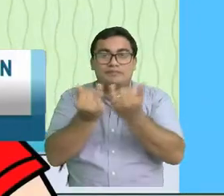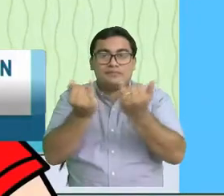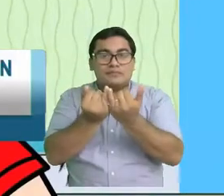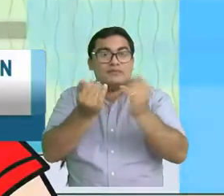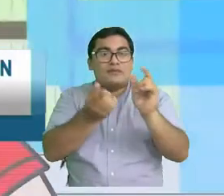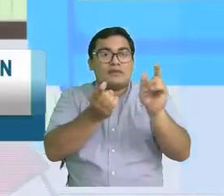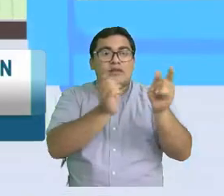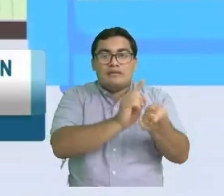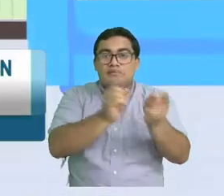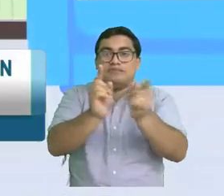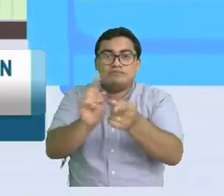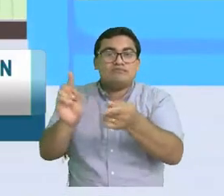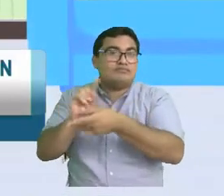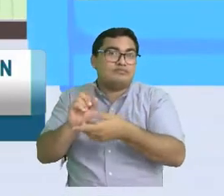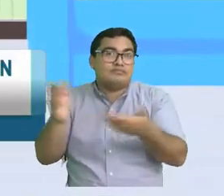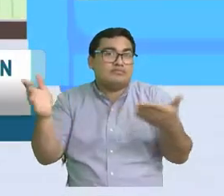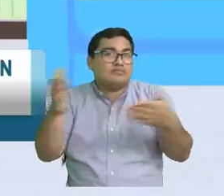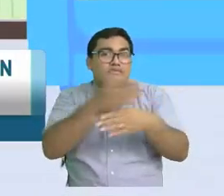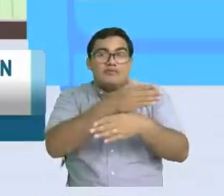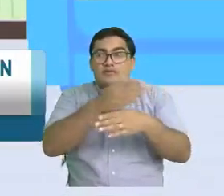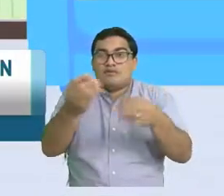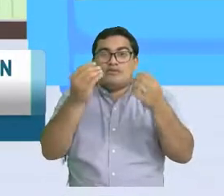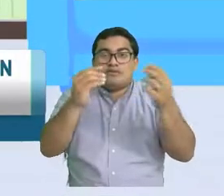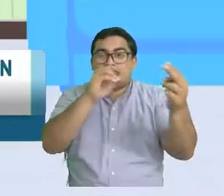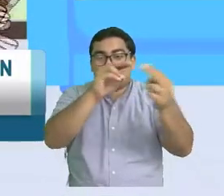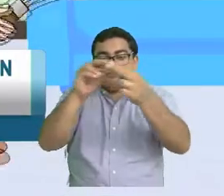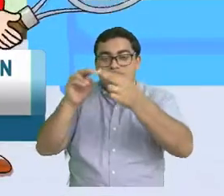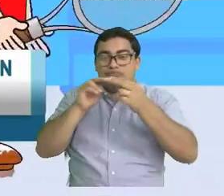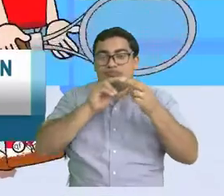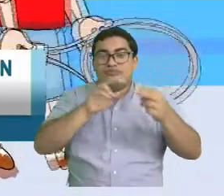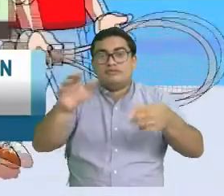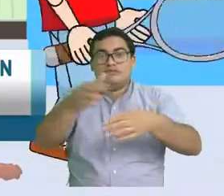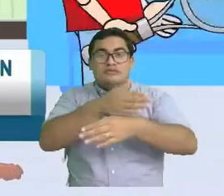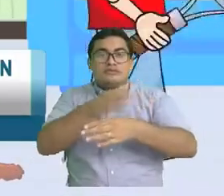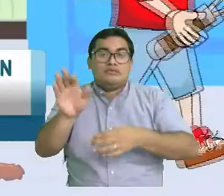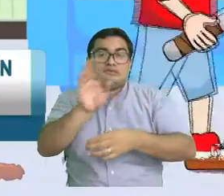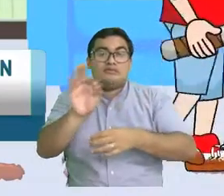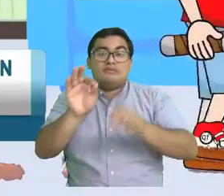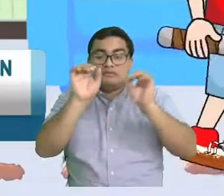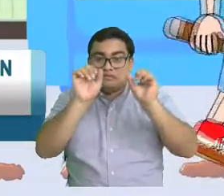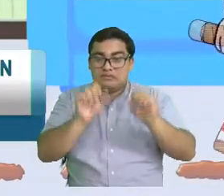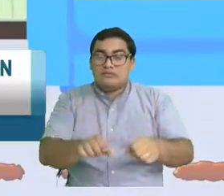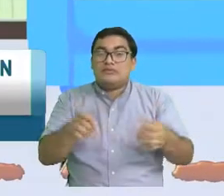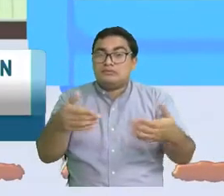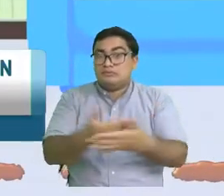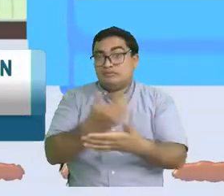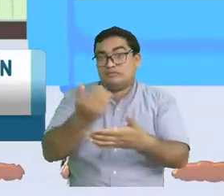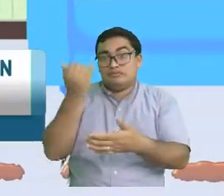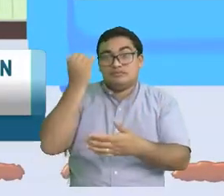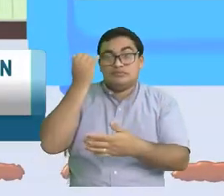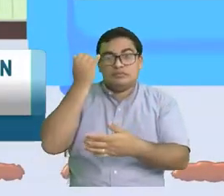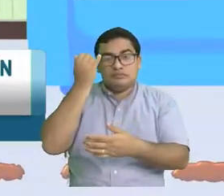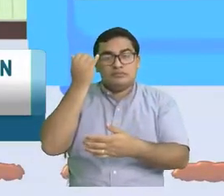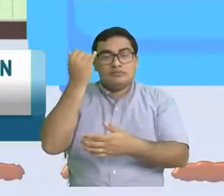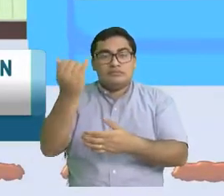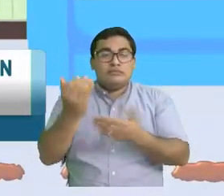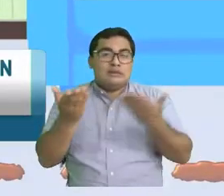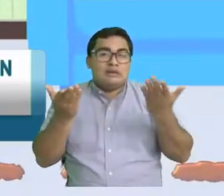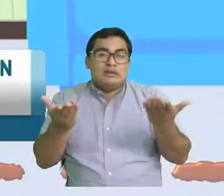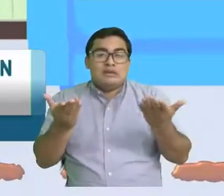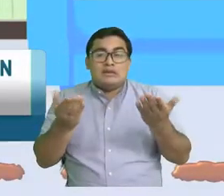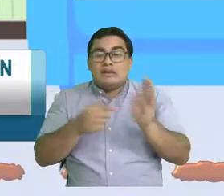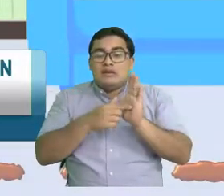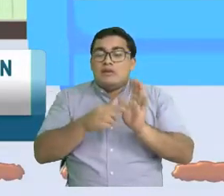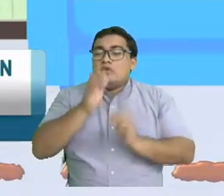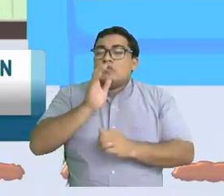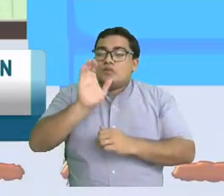cambiante con un montón de conexiones nerviosas, muy evolucionado y con capacidad de regeneración. Entonces, cuando nosotros estamos